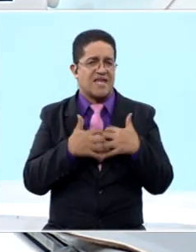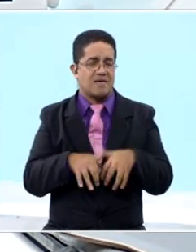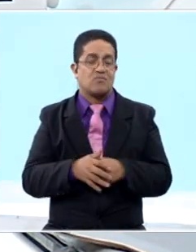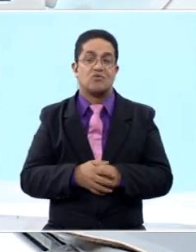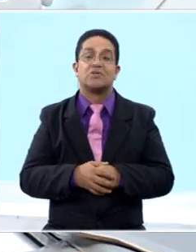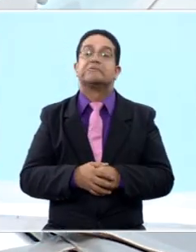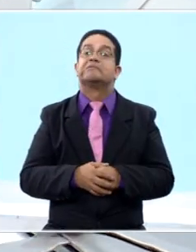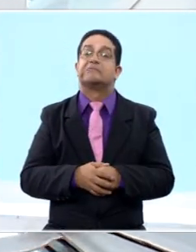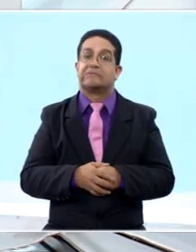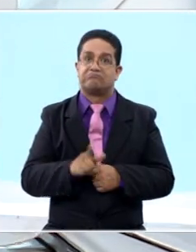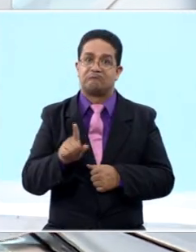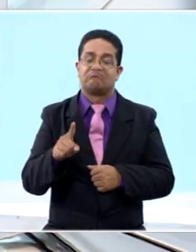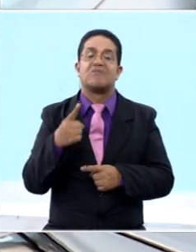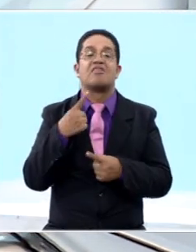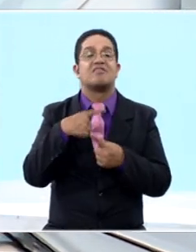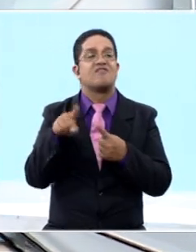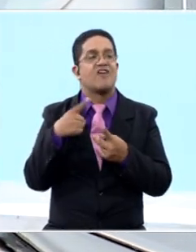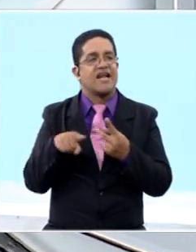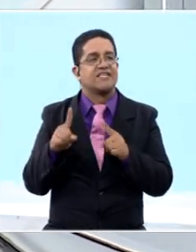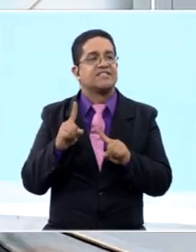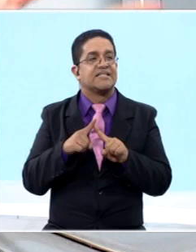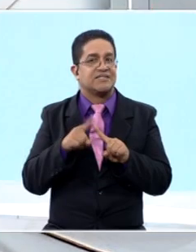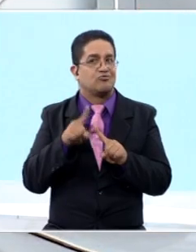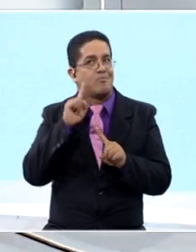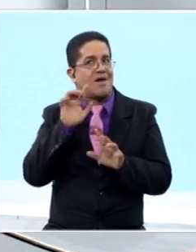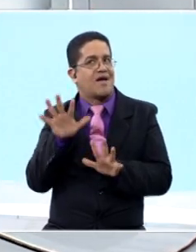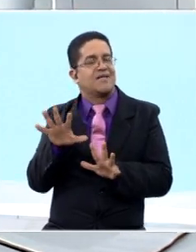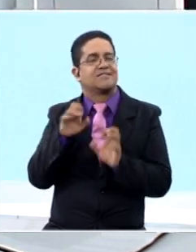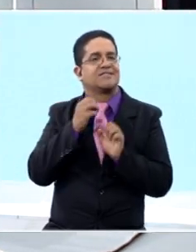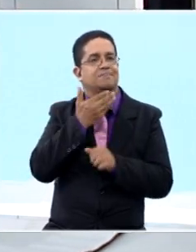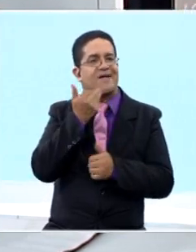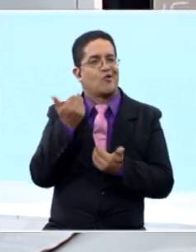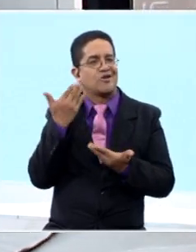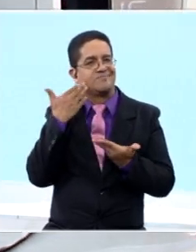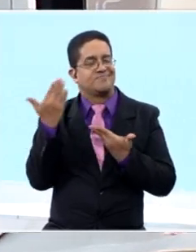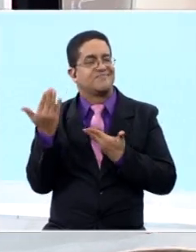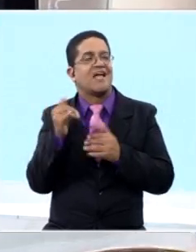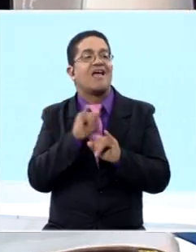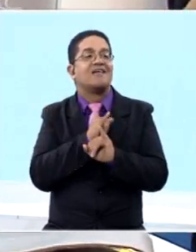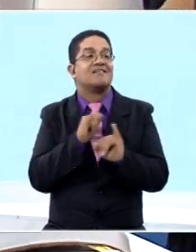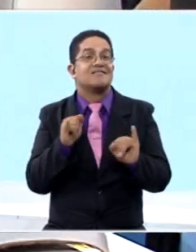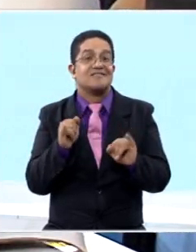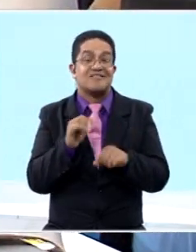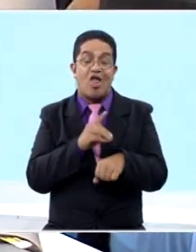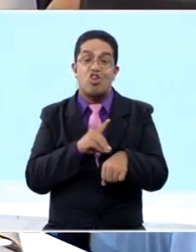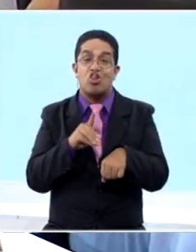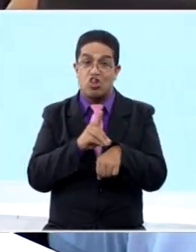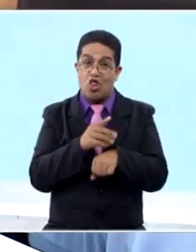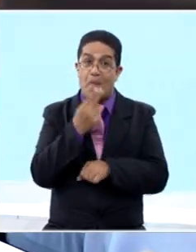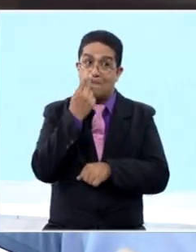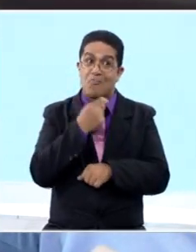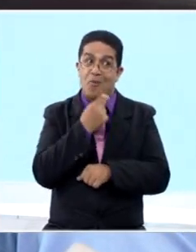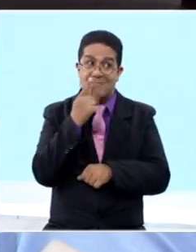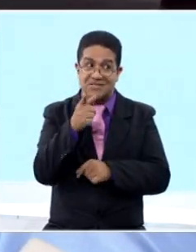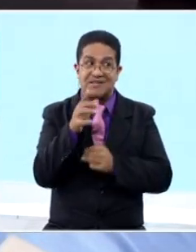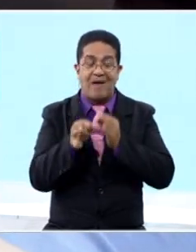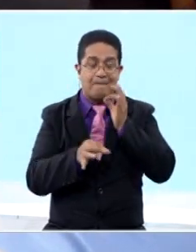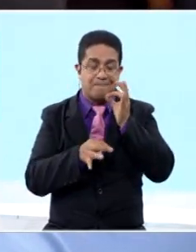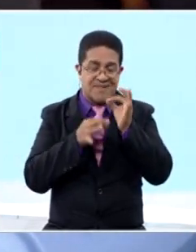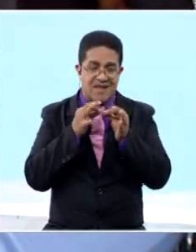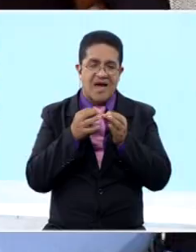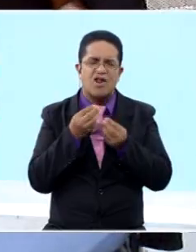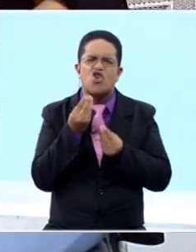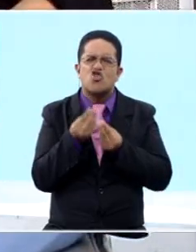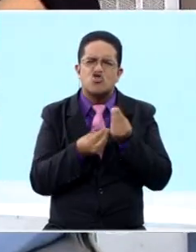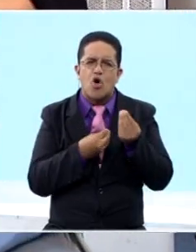por eso vamos a tener diferentes tipos de programas para poderlos entender un poco más. Ya el doctor nos está prometiendo acá en cámara que nos va a explicar cómo funcionan cada